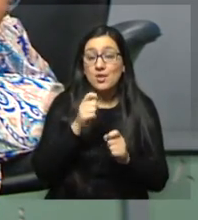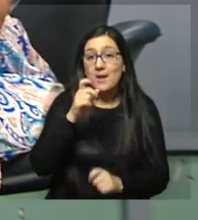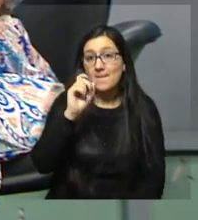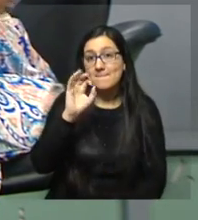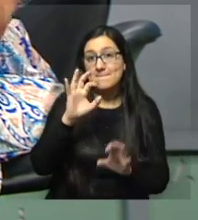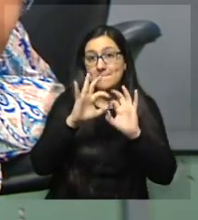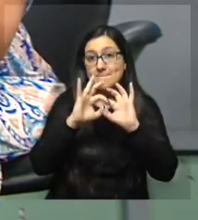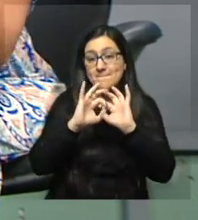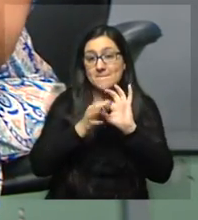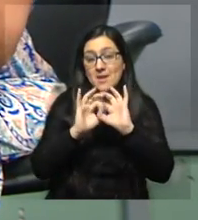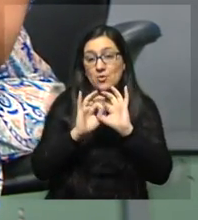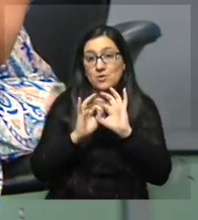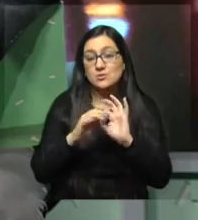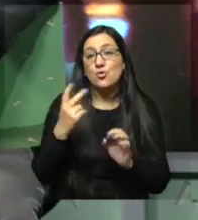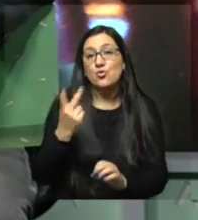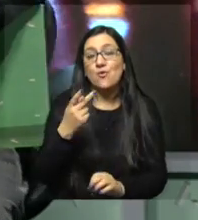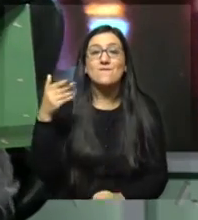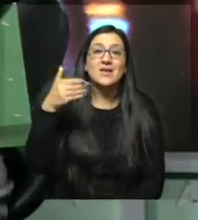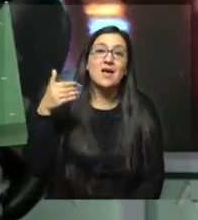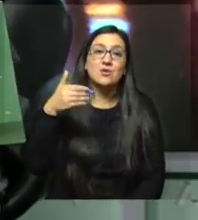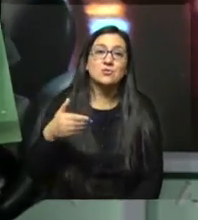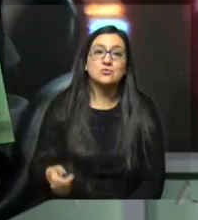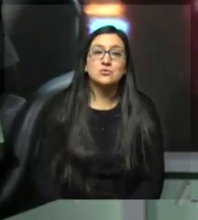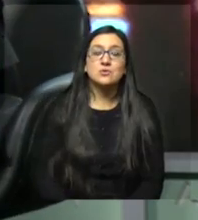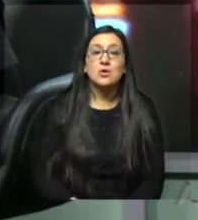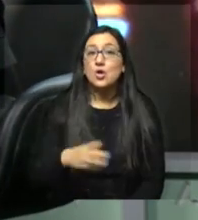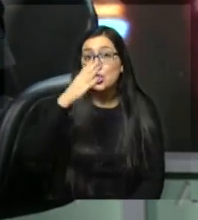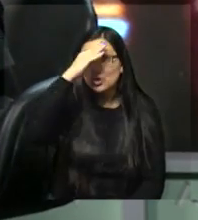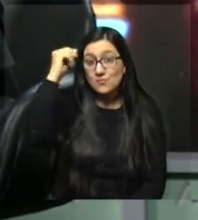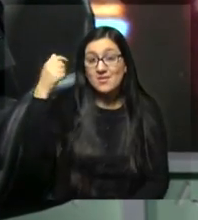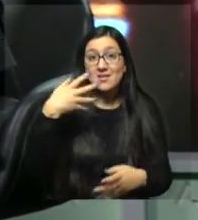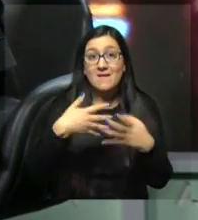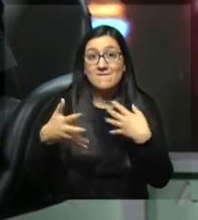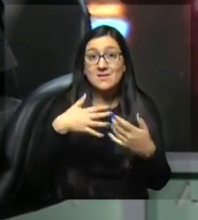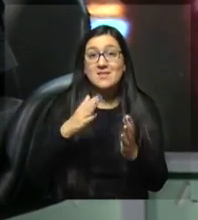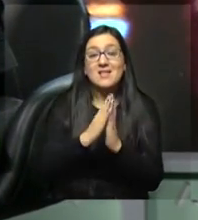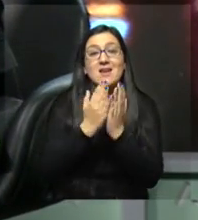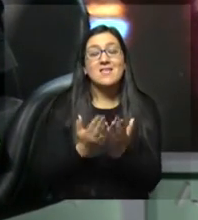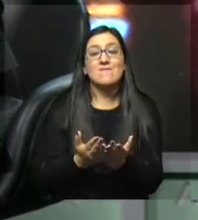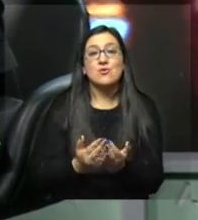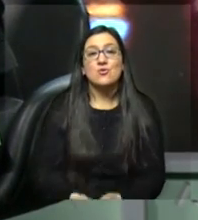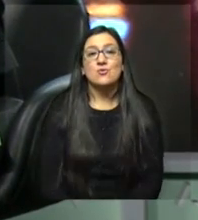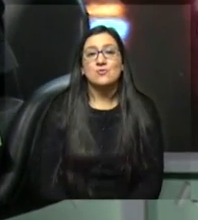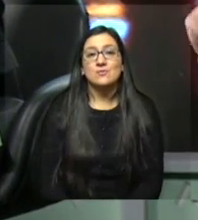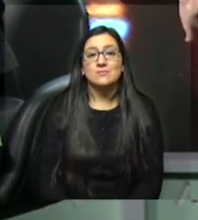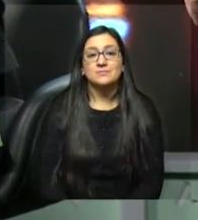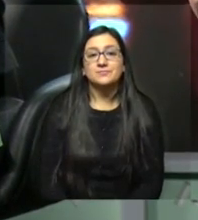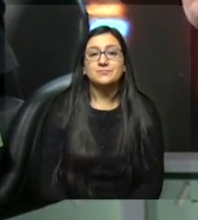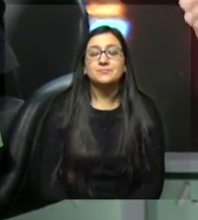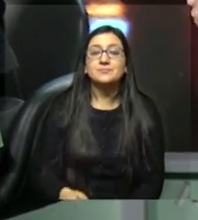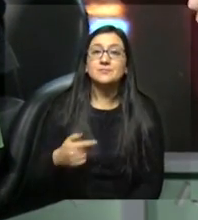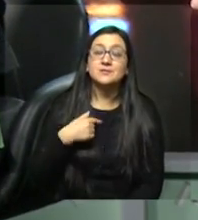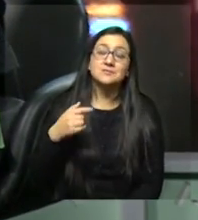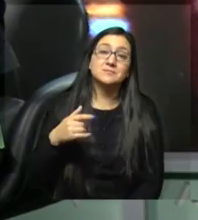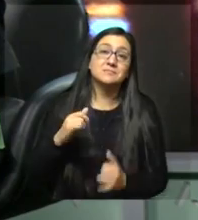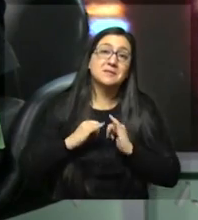con dos becarios de la comedia. Está bien, no hay que olvidarse de la Feria del Libro. Yo el fin de semana estuve, concretamente salí un ratito el domingo y